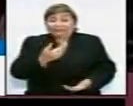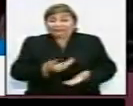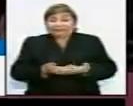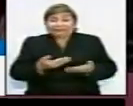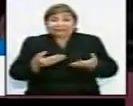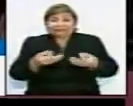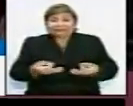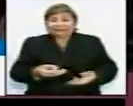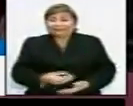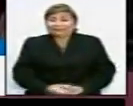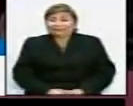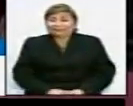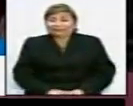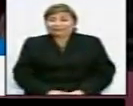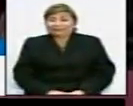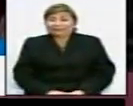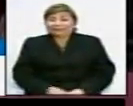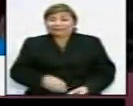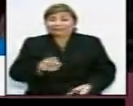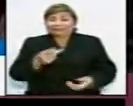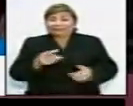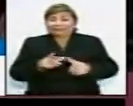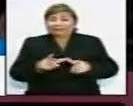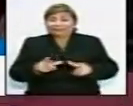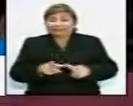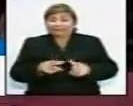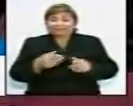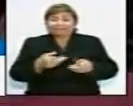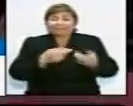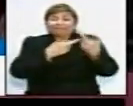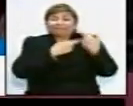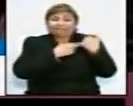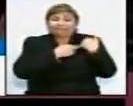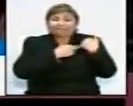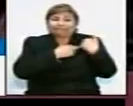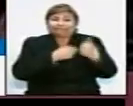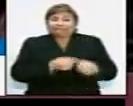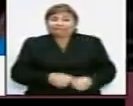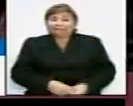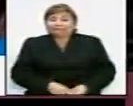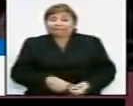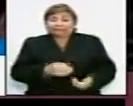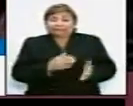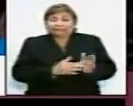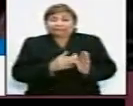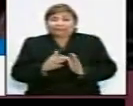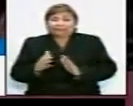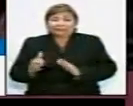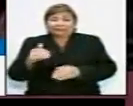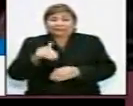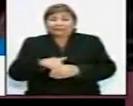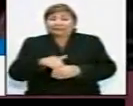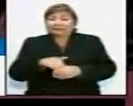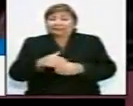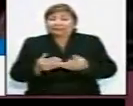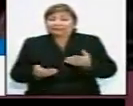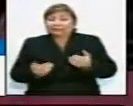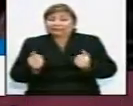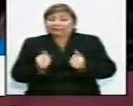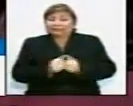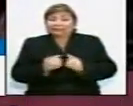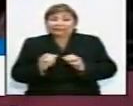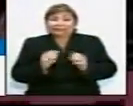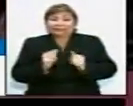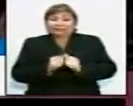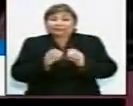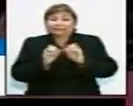elecciones. En segundo lugar, de encargarse un proceso electoral, lo hará con la